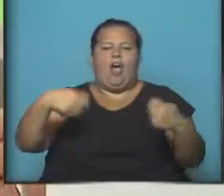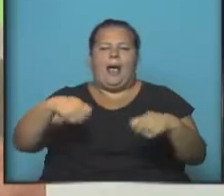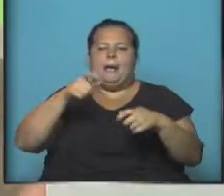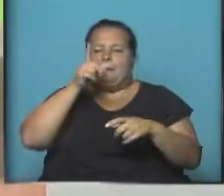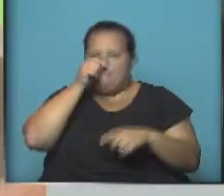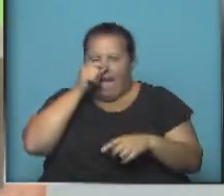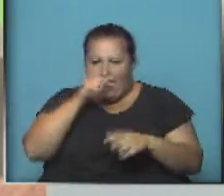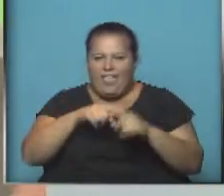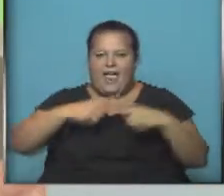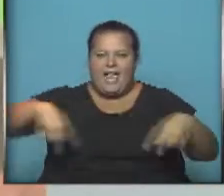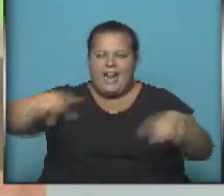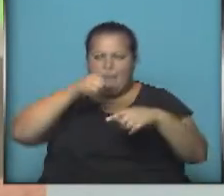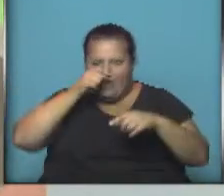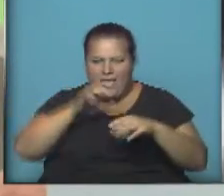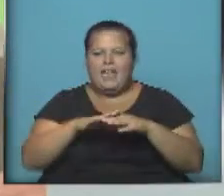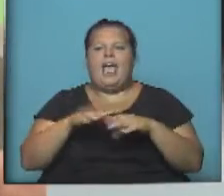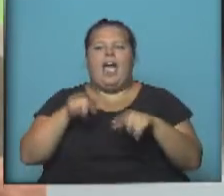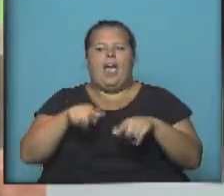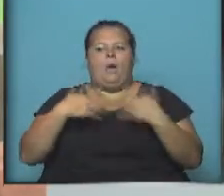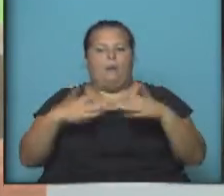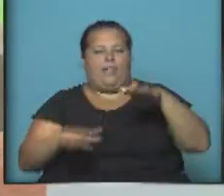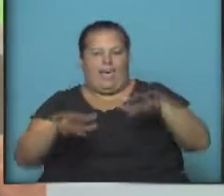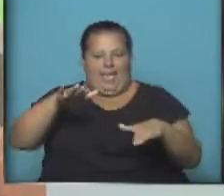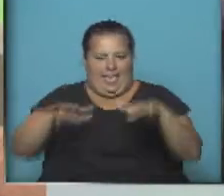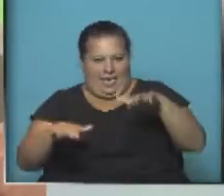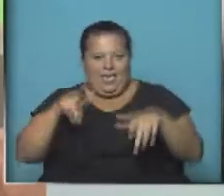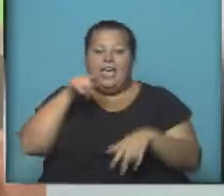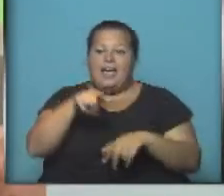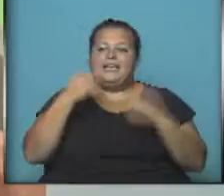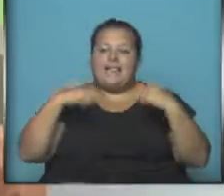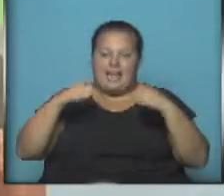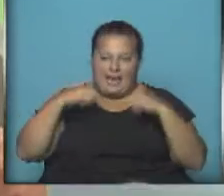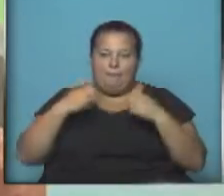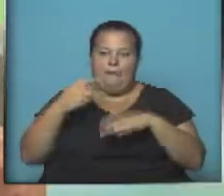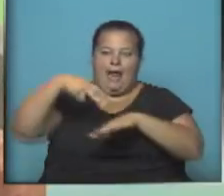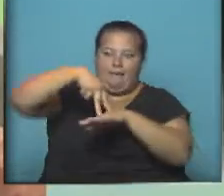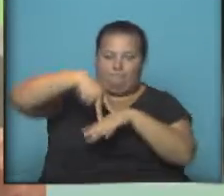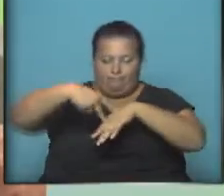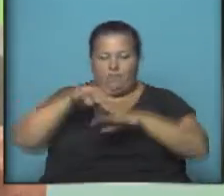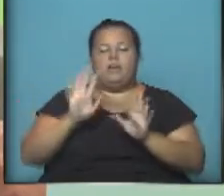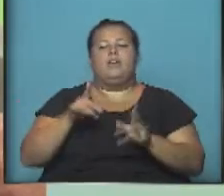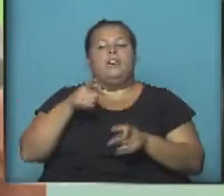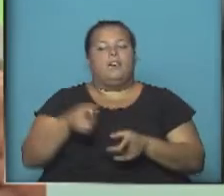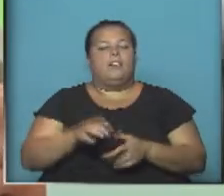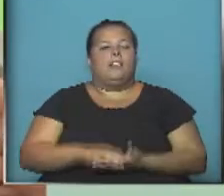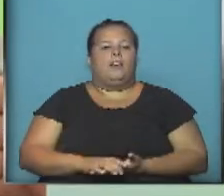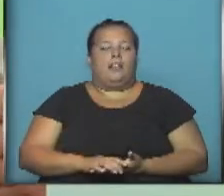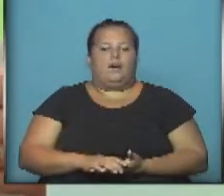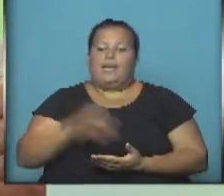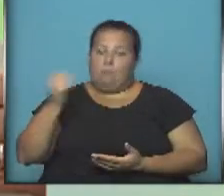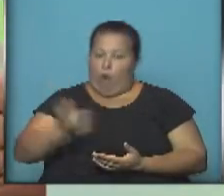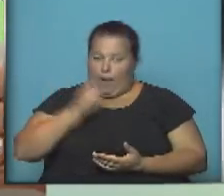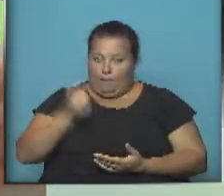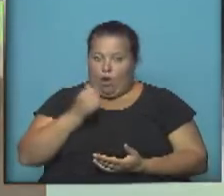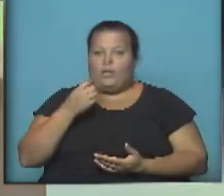un semicírculo de madera, donde uno hace equilibrio. Eso se llaman ejercicios de propiocepción, que son importantes